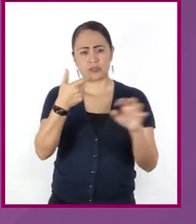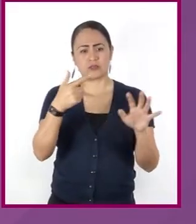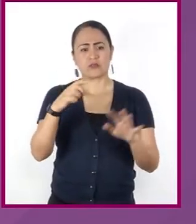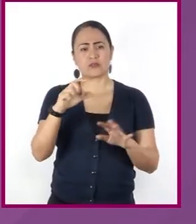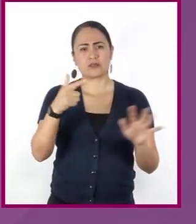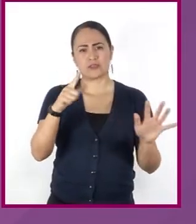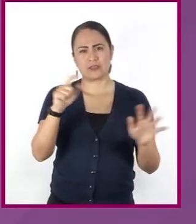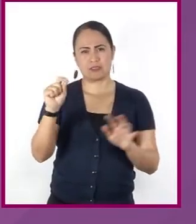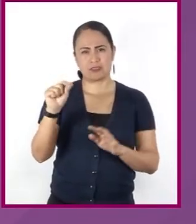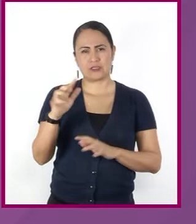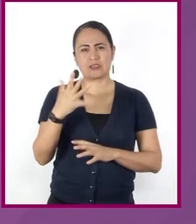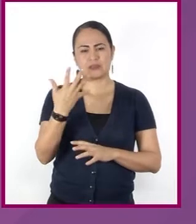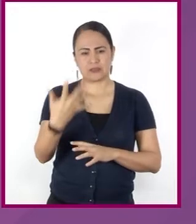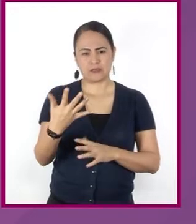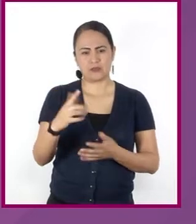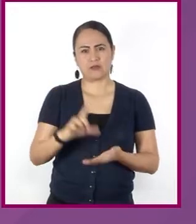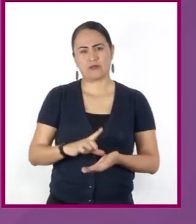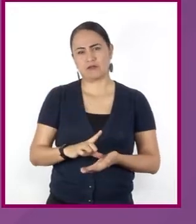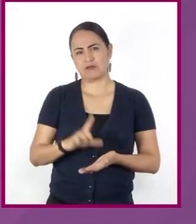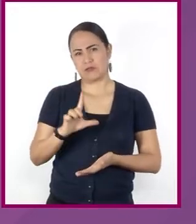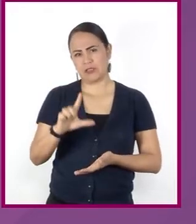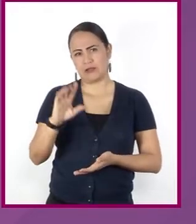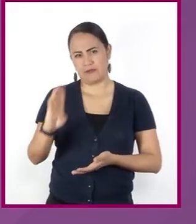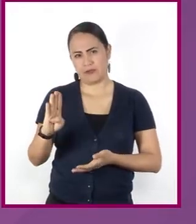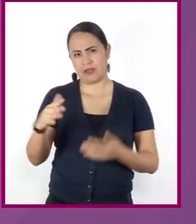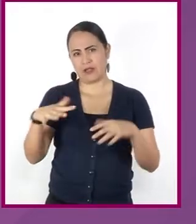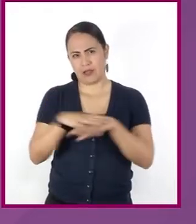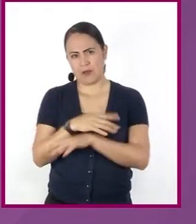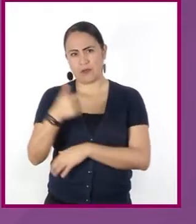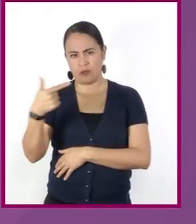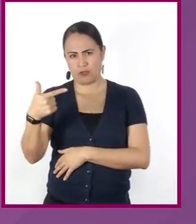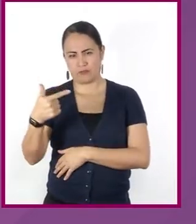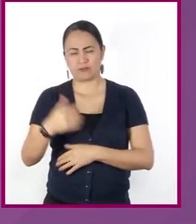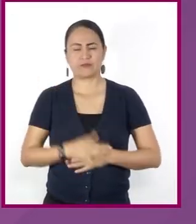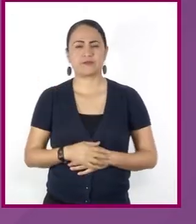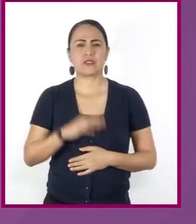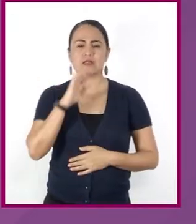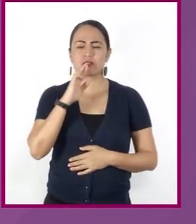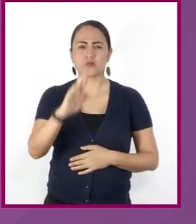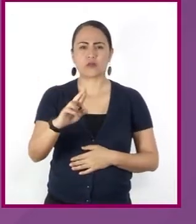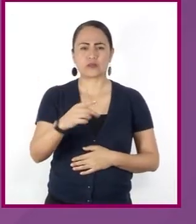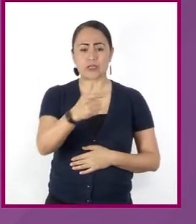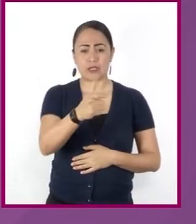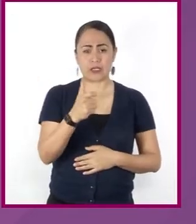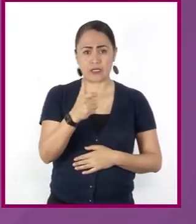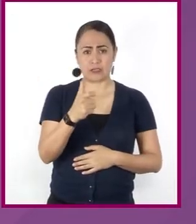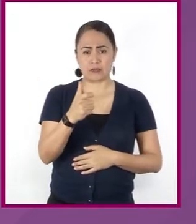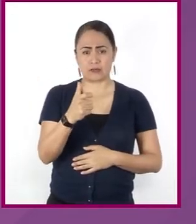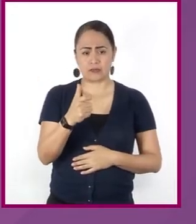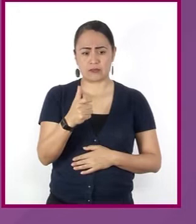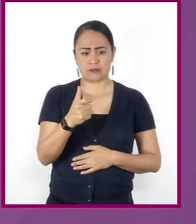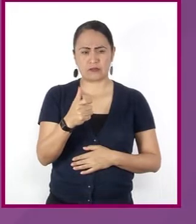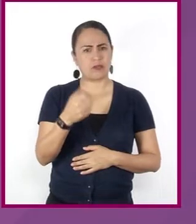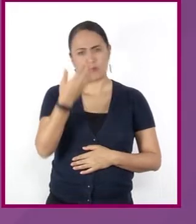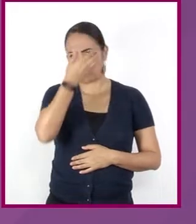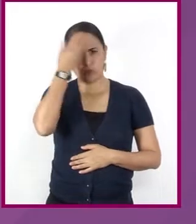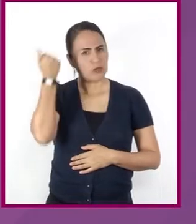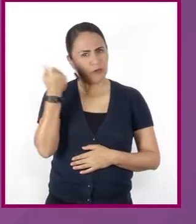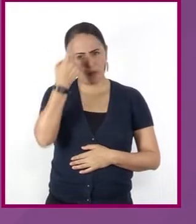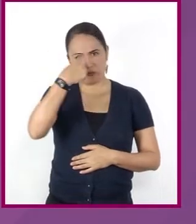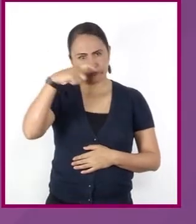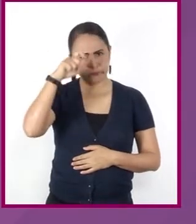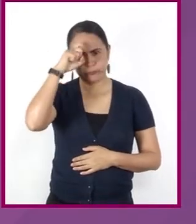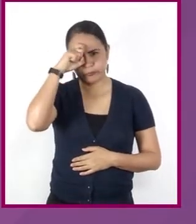2.775 libras a gramos. Resolviendo tendríamos X es el valor que desconocemos,